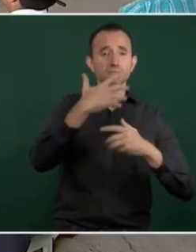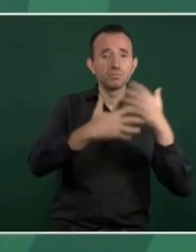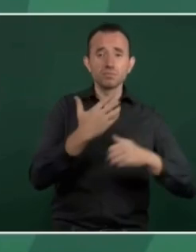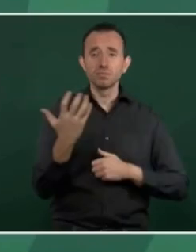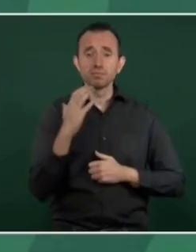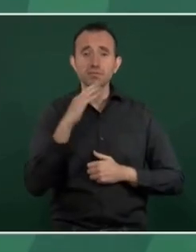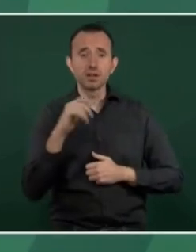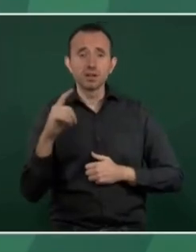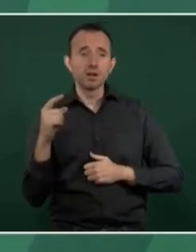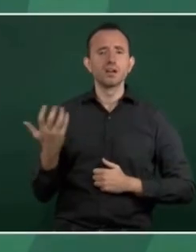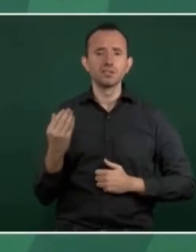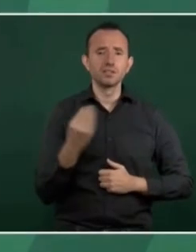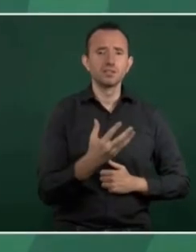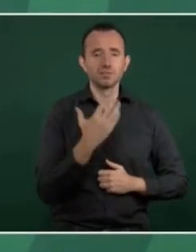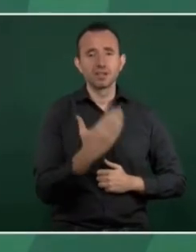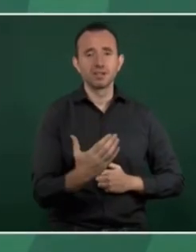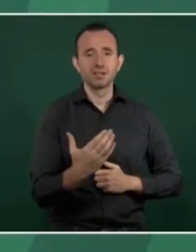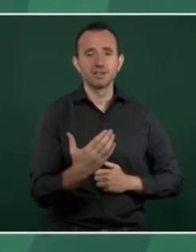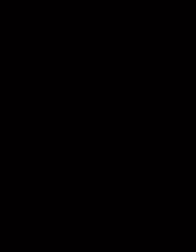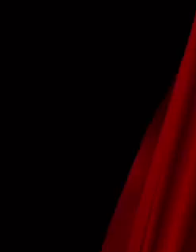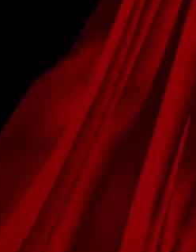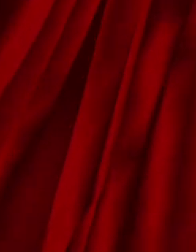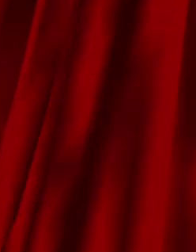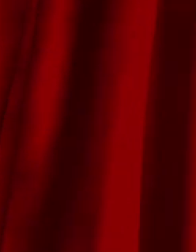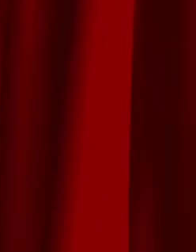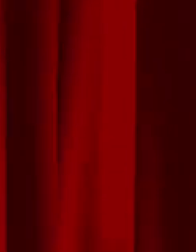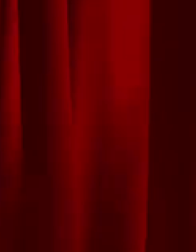El mal se tiene que enfrentar haciendo el bien. No se puede apagar el fuego con el fuego.